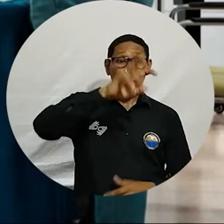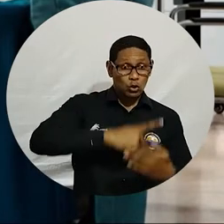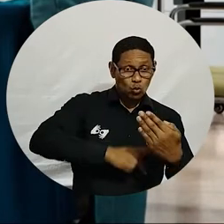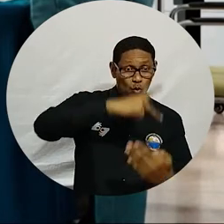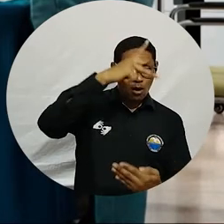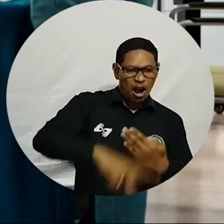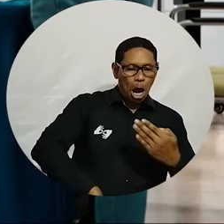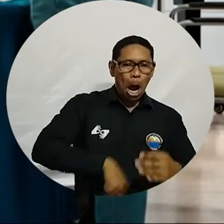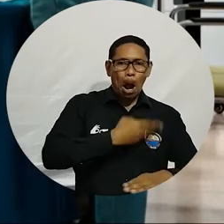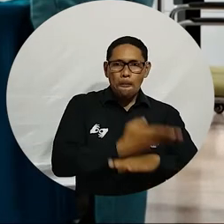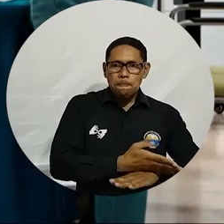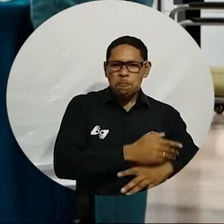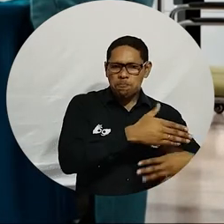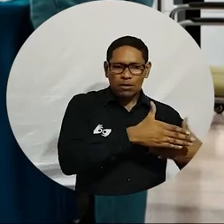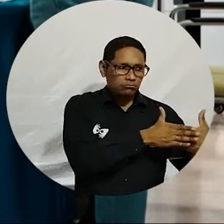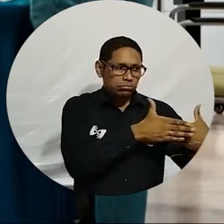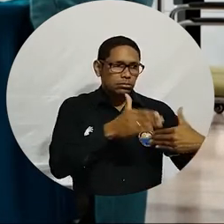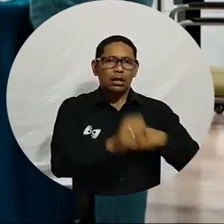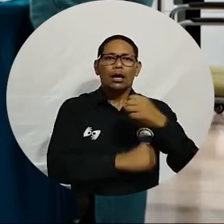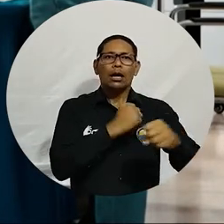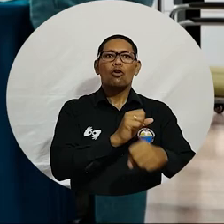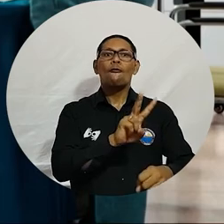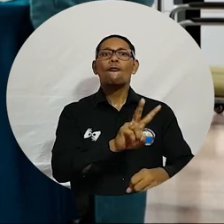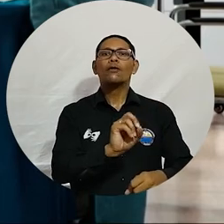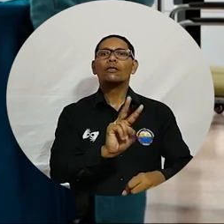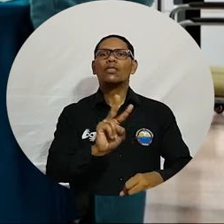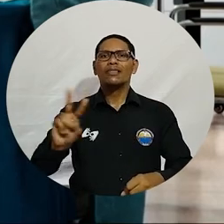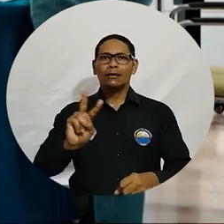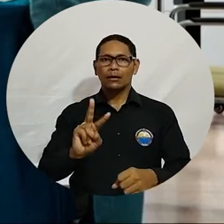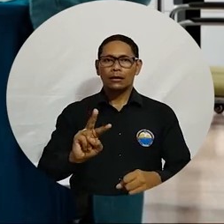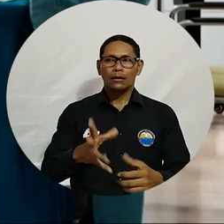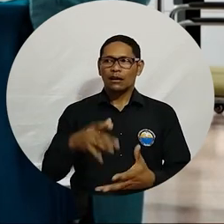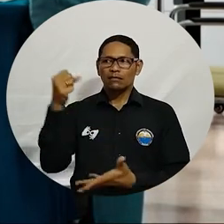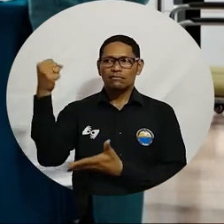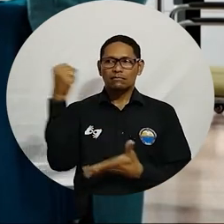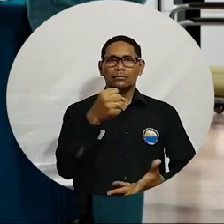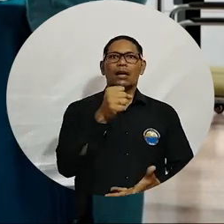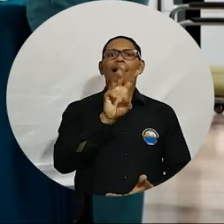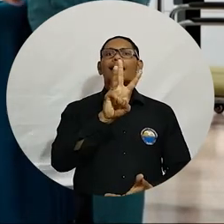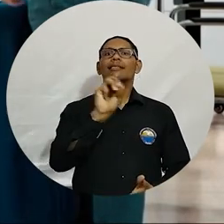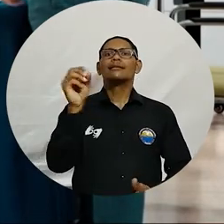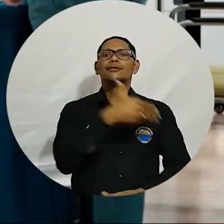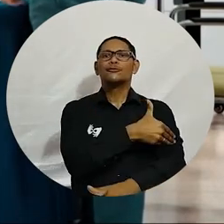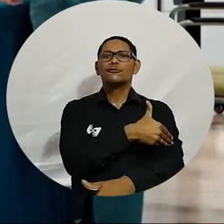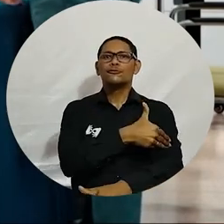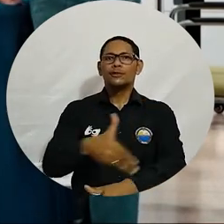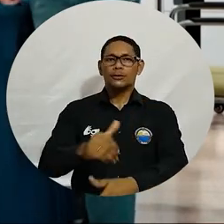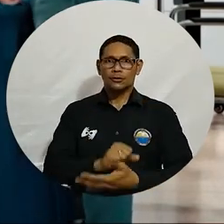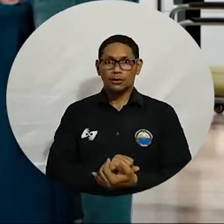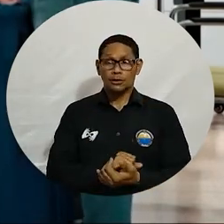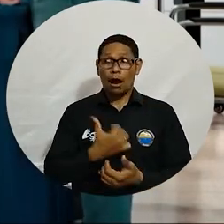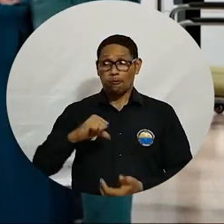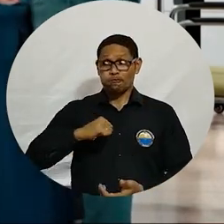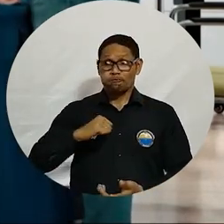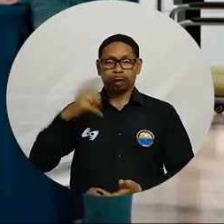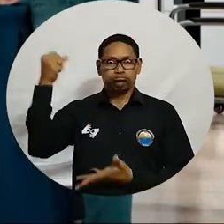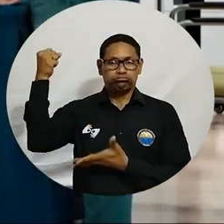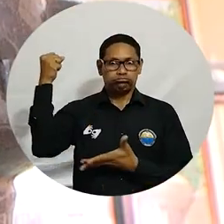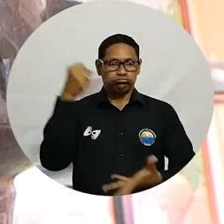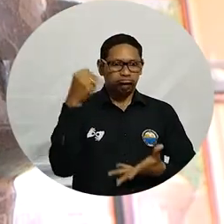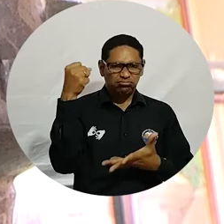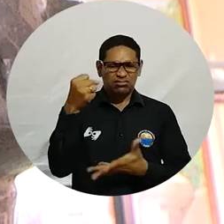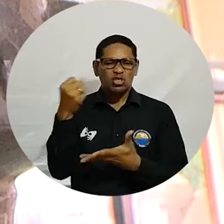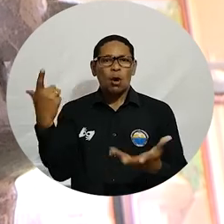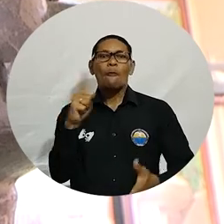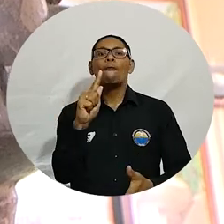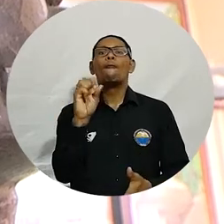en la vigencia 2022 con recursos por valor de 300 millones de pesos que dispone la Alma Mater a través de